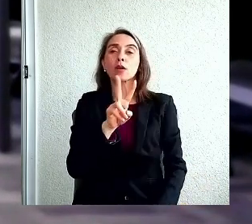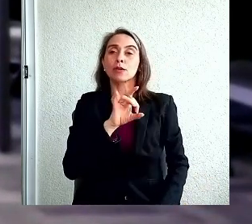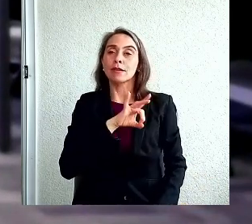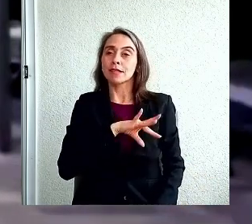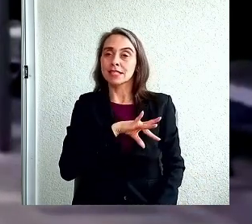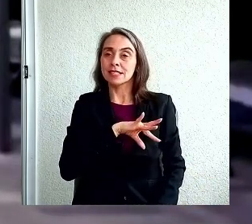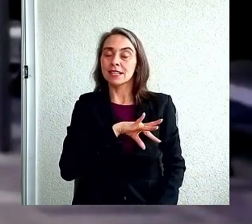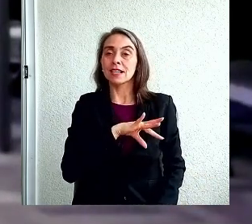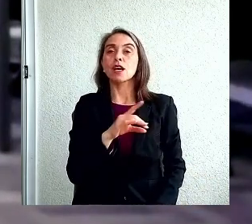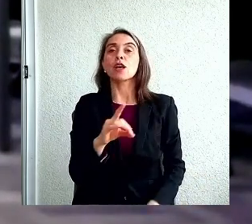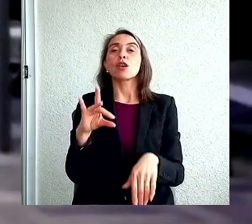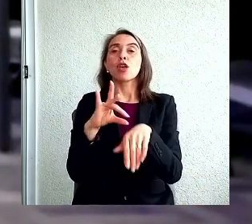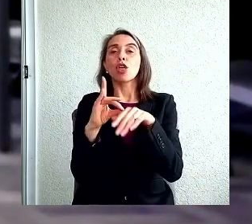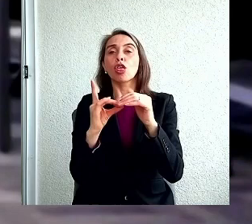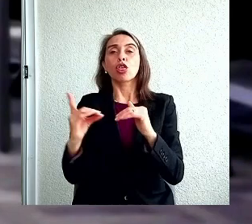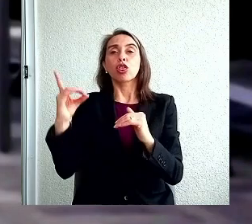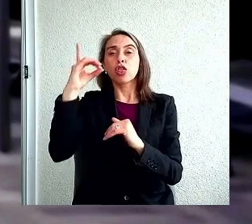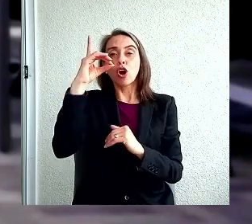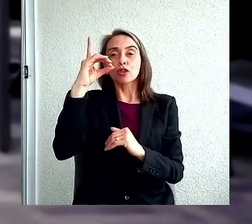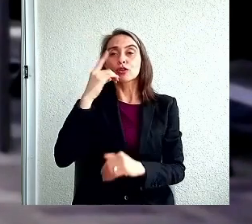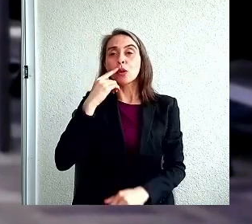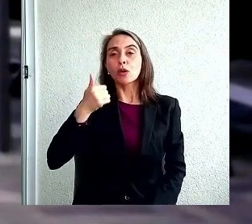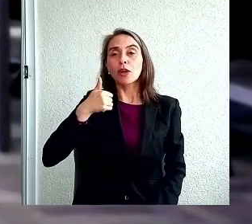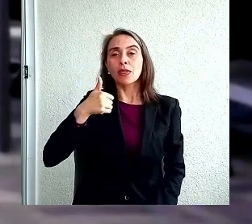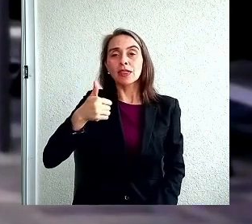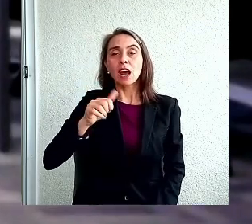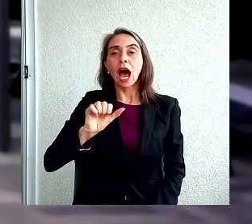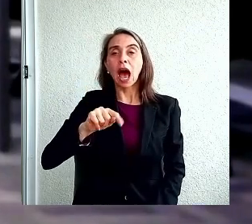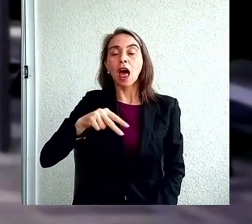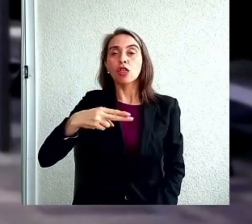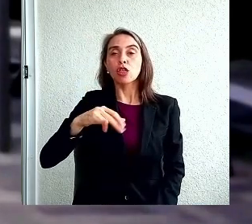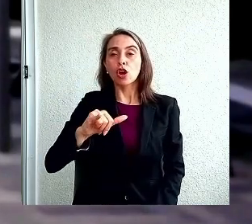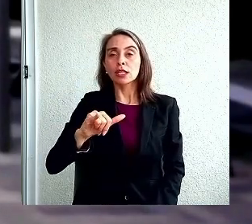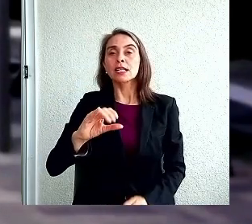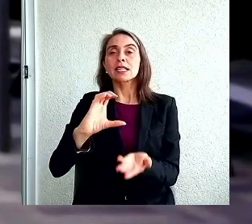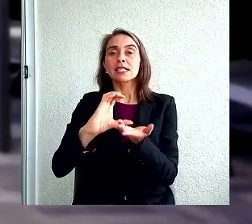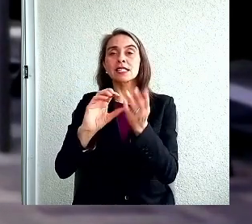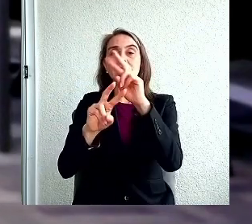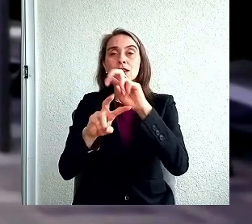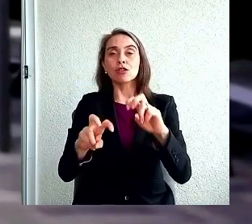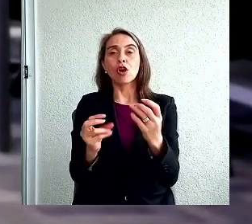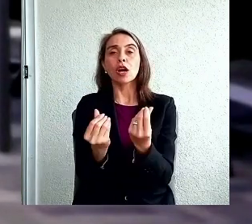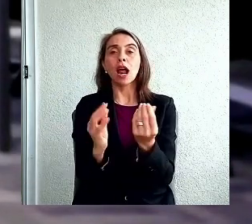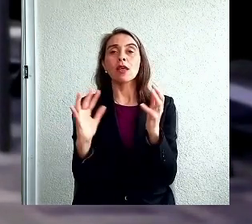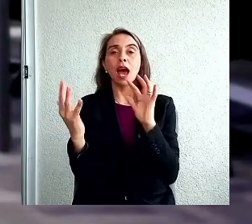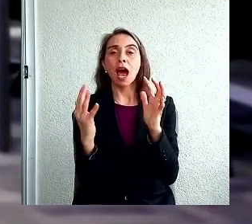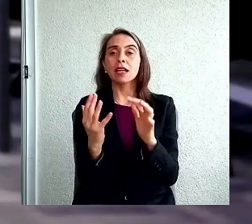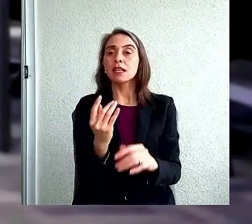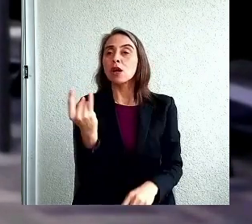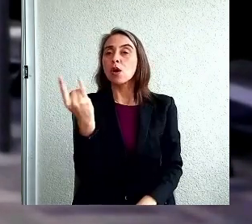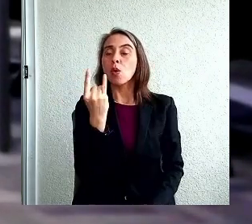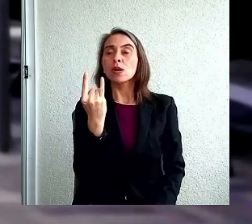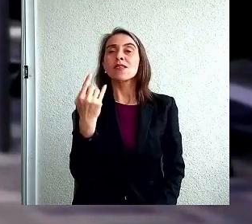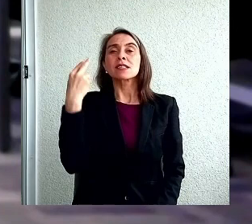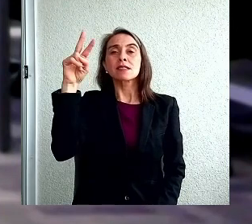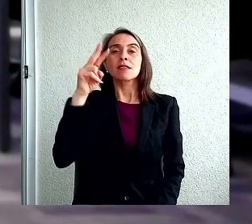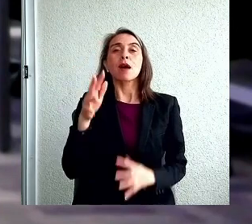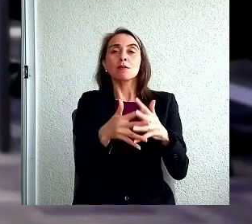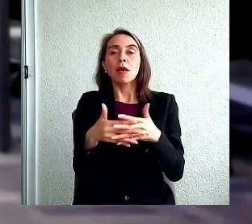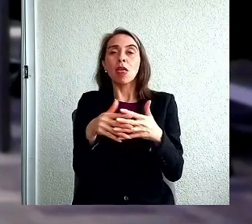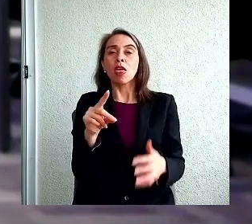Wexler, director del Centro de Investigación de Calidad del Aire de la UC Davis. A los académicos,